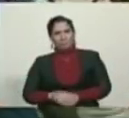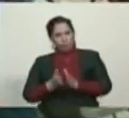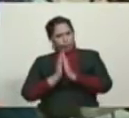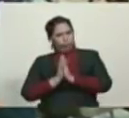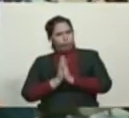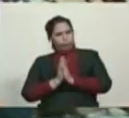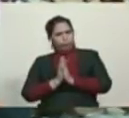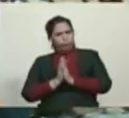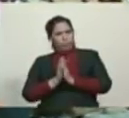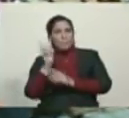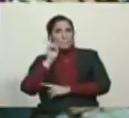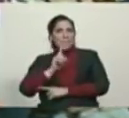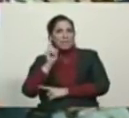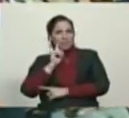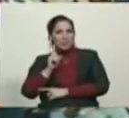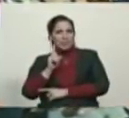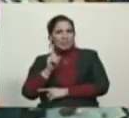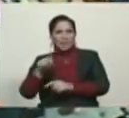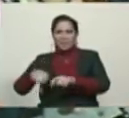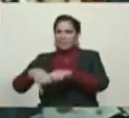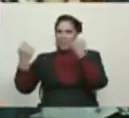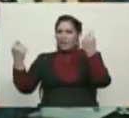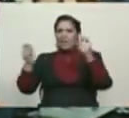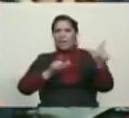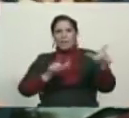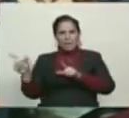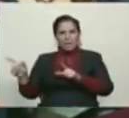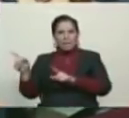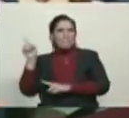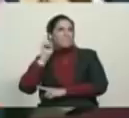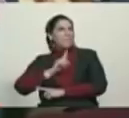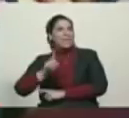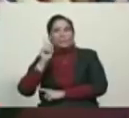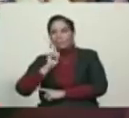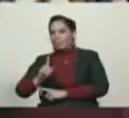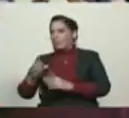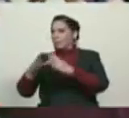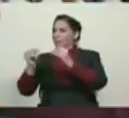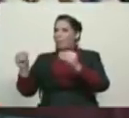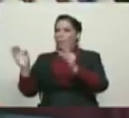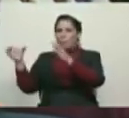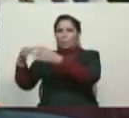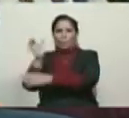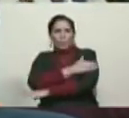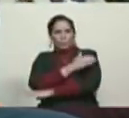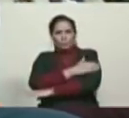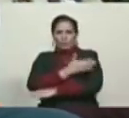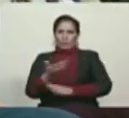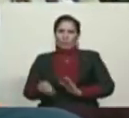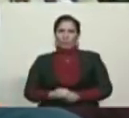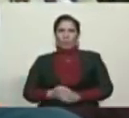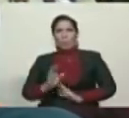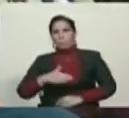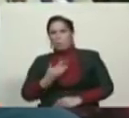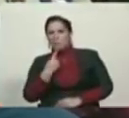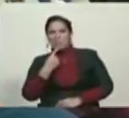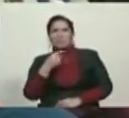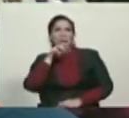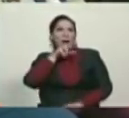Es mentira que el quiebre está listo, es mentira. Miren, es mentira. Pueden hacerlo. Andan ahí hablando ahora